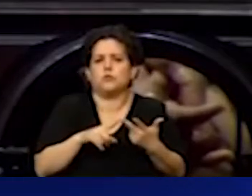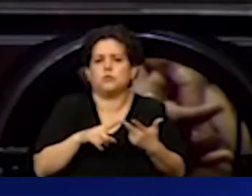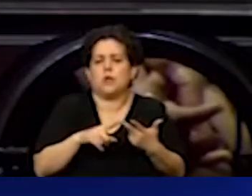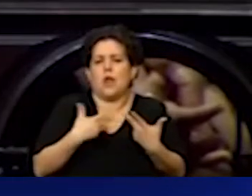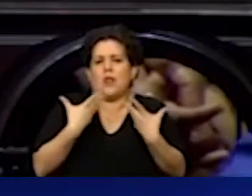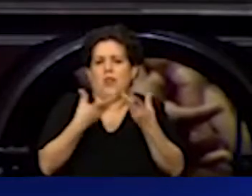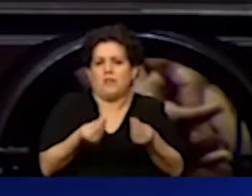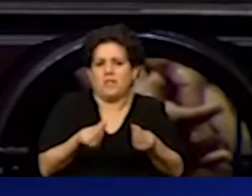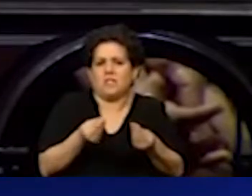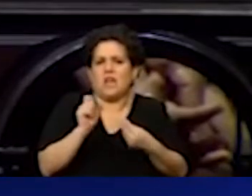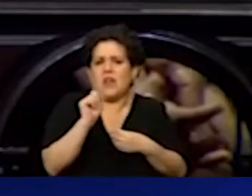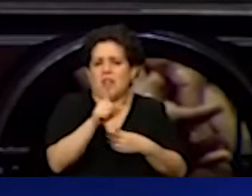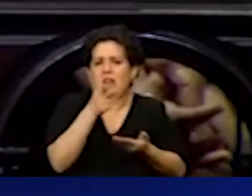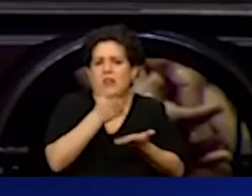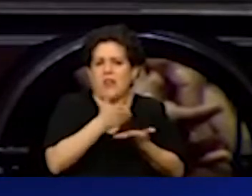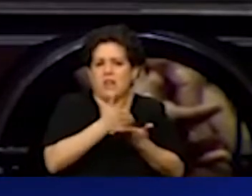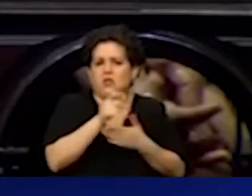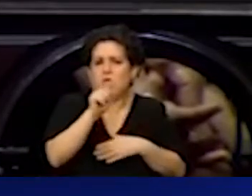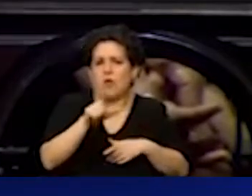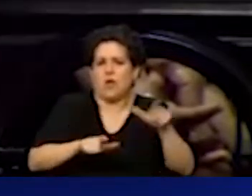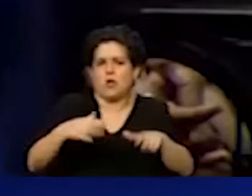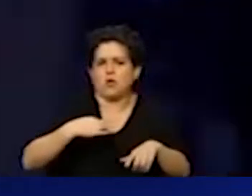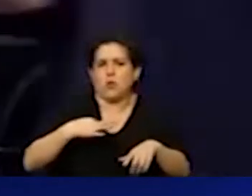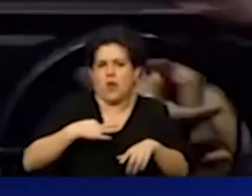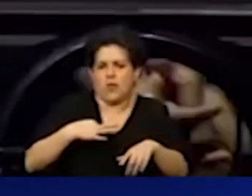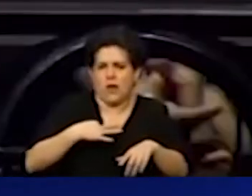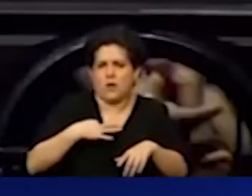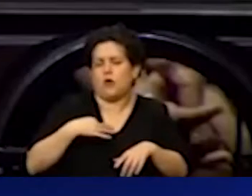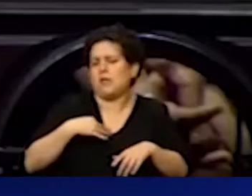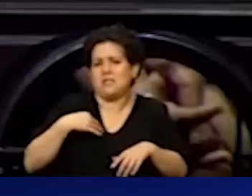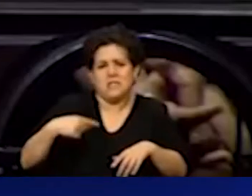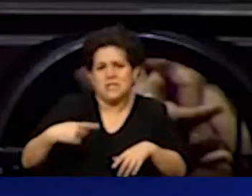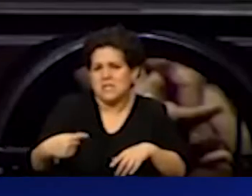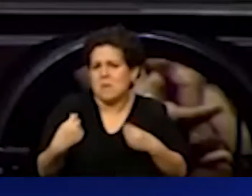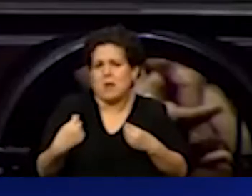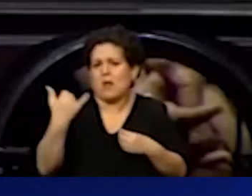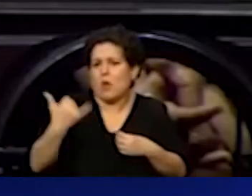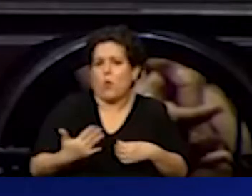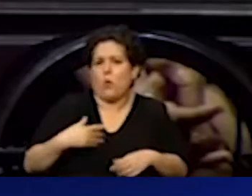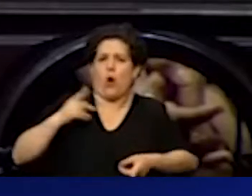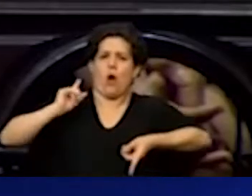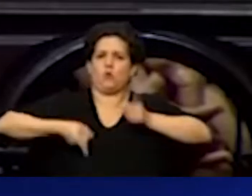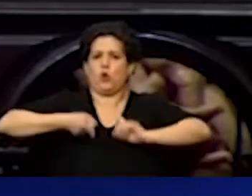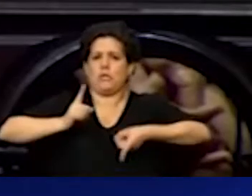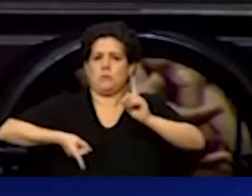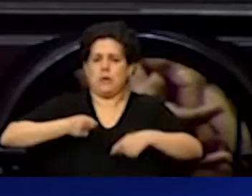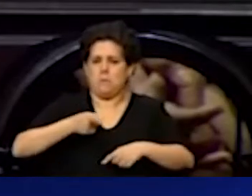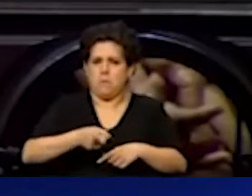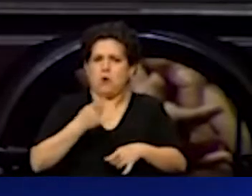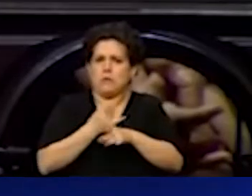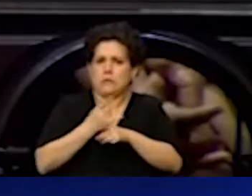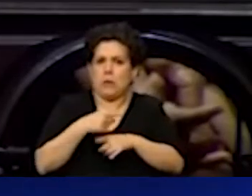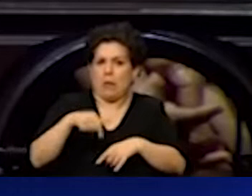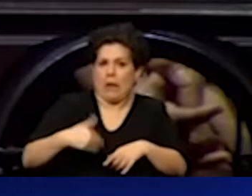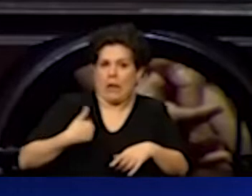a la defensa de los derechos de la ciudadanía cada vez que en este país hubo autoritarismo, cada vez que en